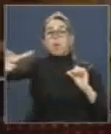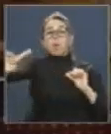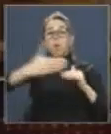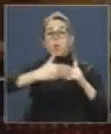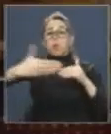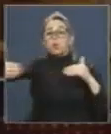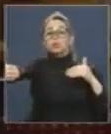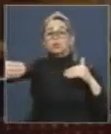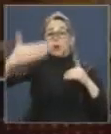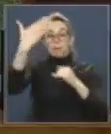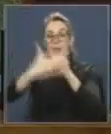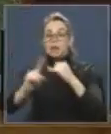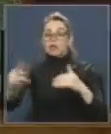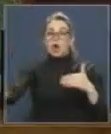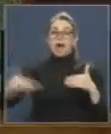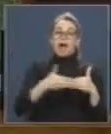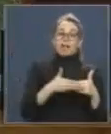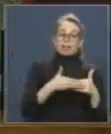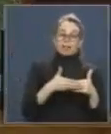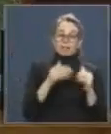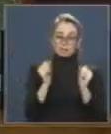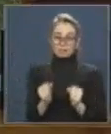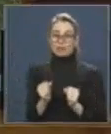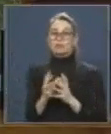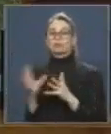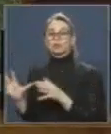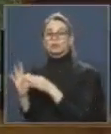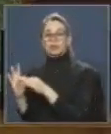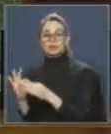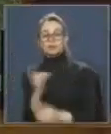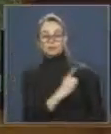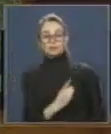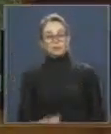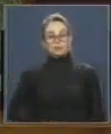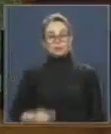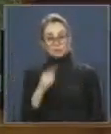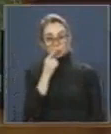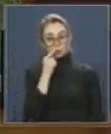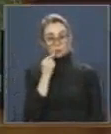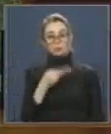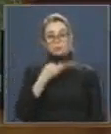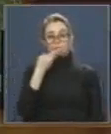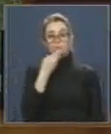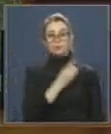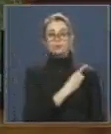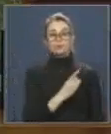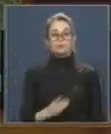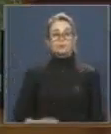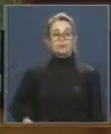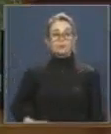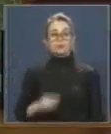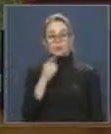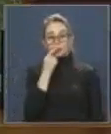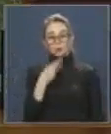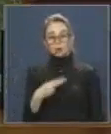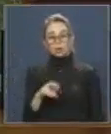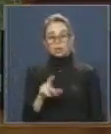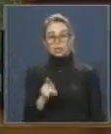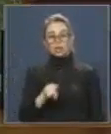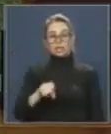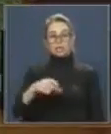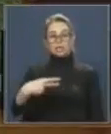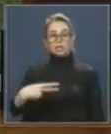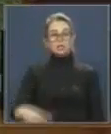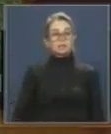a presidentes muchas gracias señor diputado ofrezco a continuación la palabra al diputado tomás hirsch